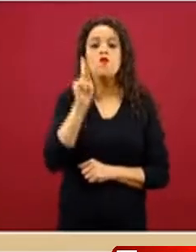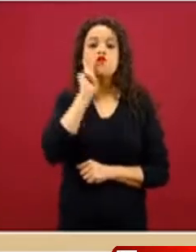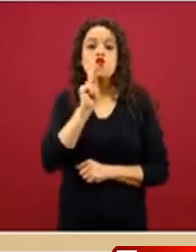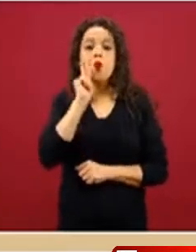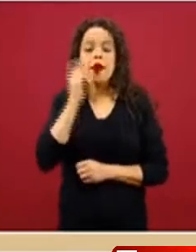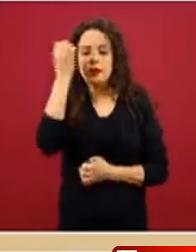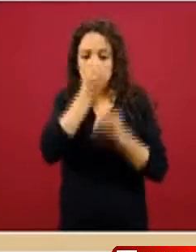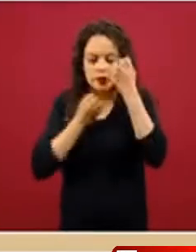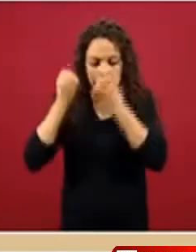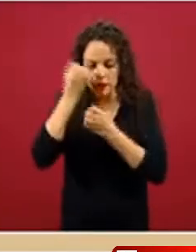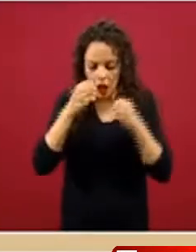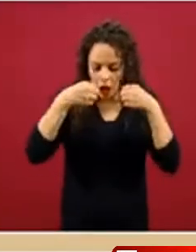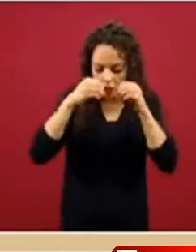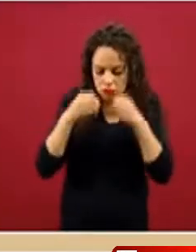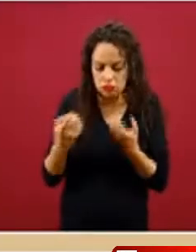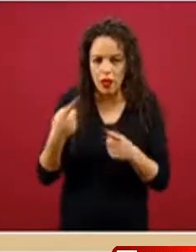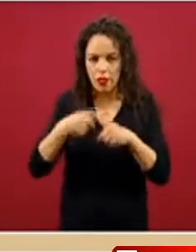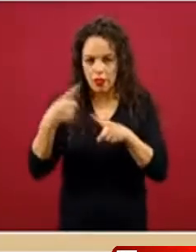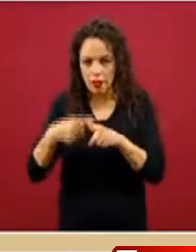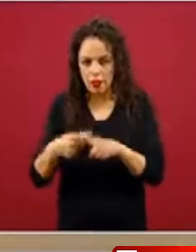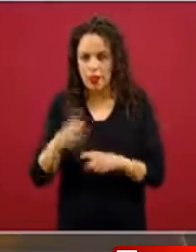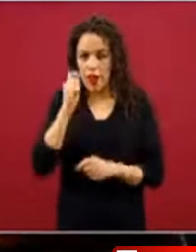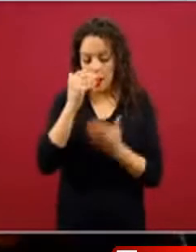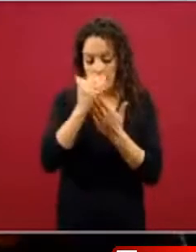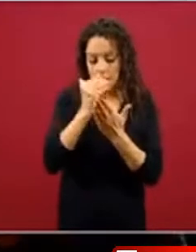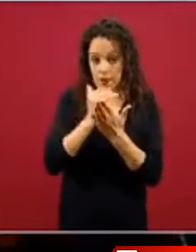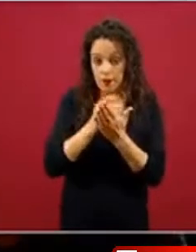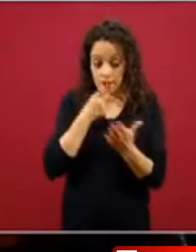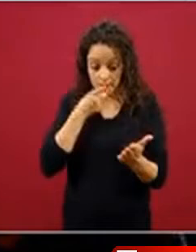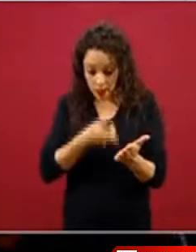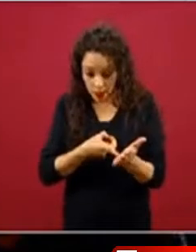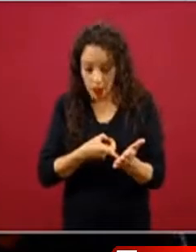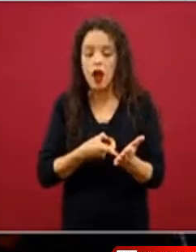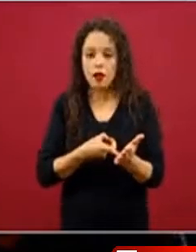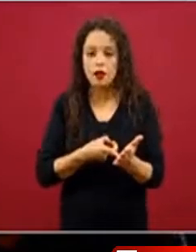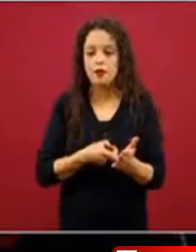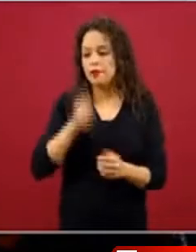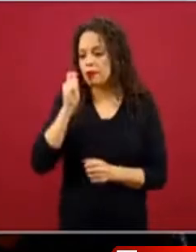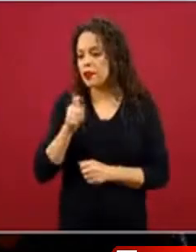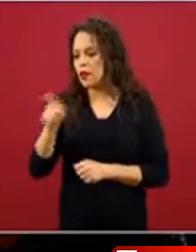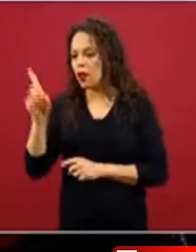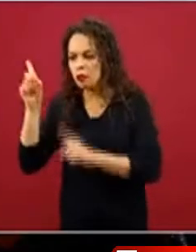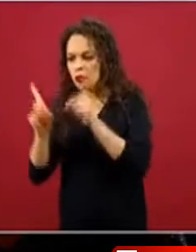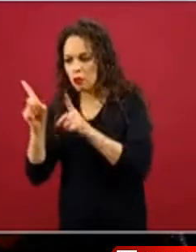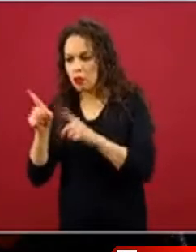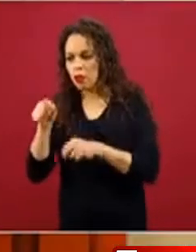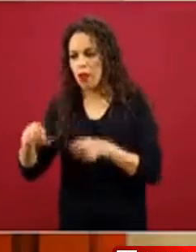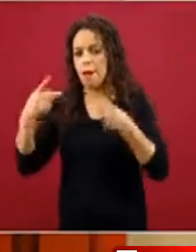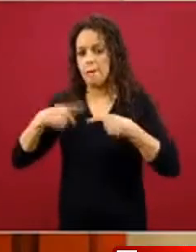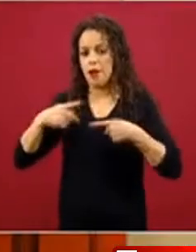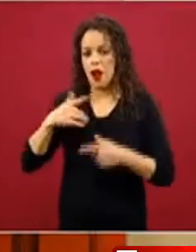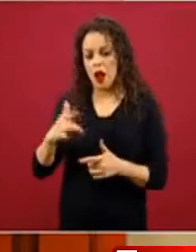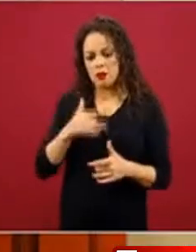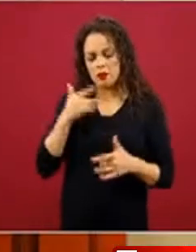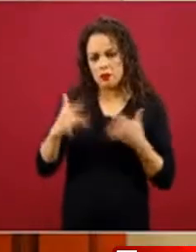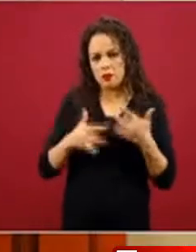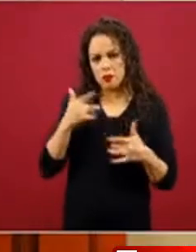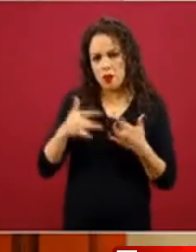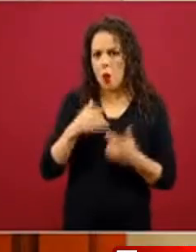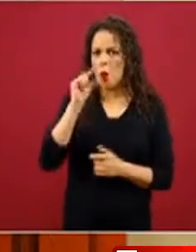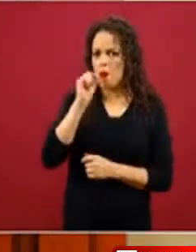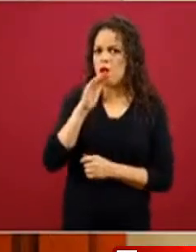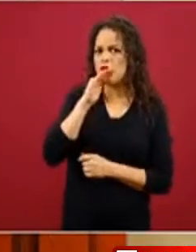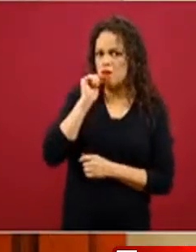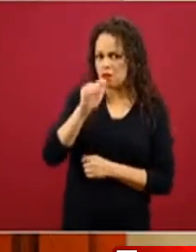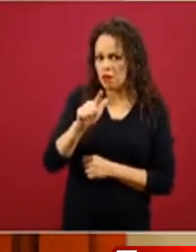confirmación en base a cómo el lineamiento lo define a los casos sospechosos, es decir, aquellas personas que presentan signos,